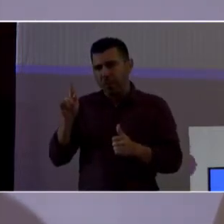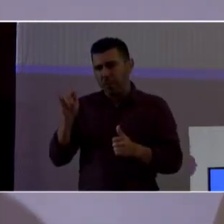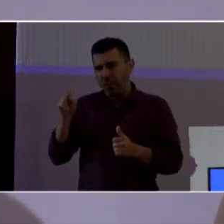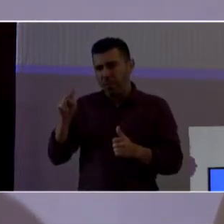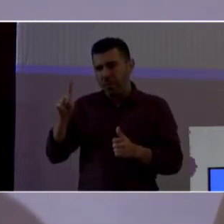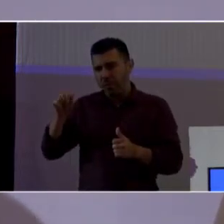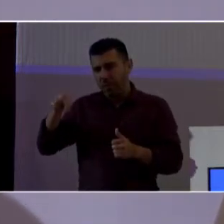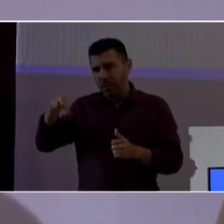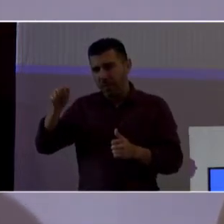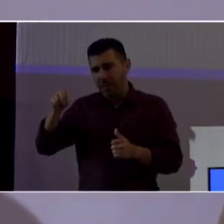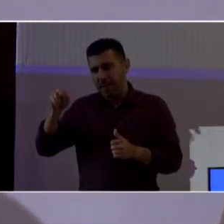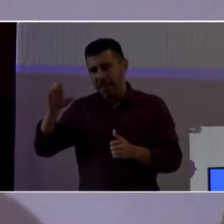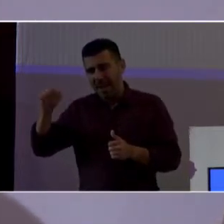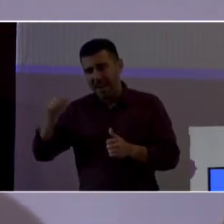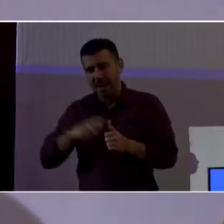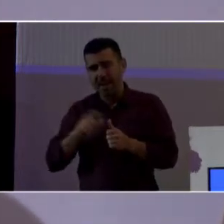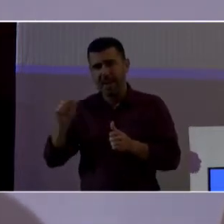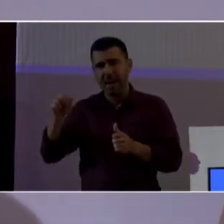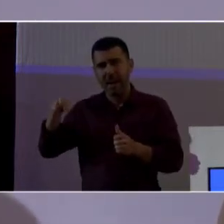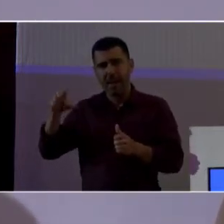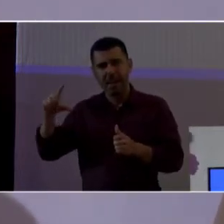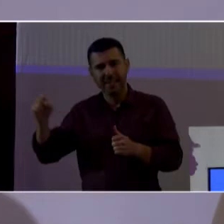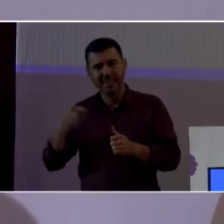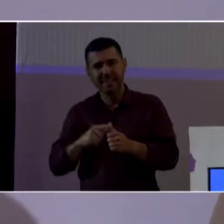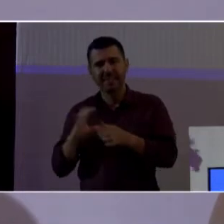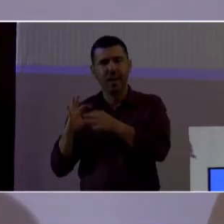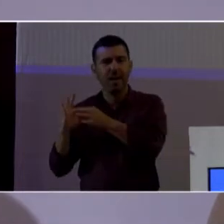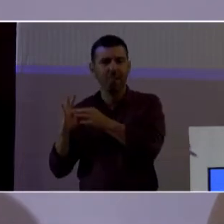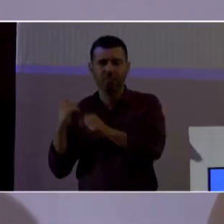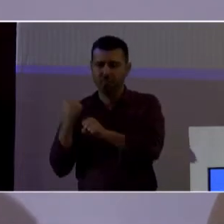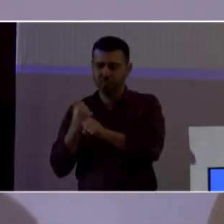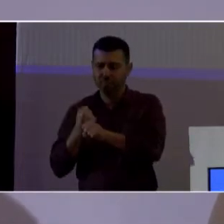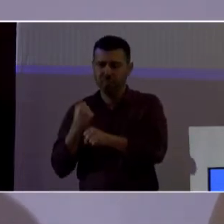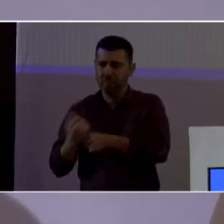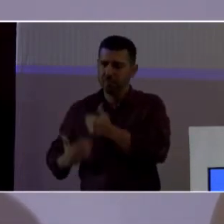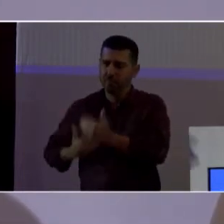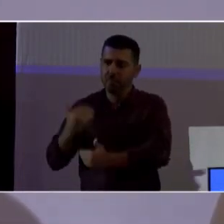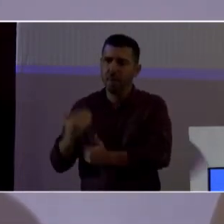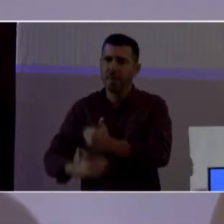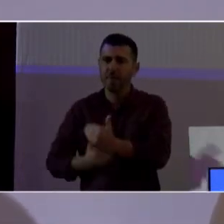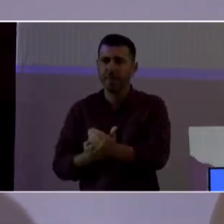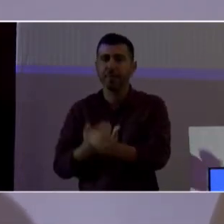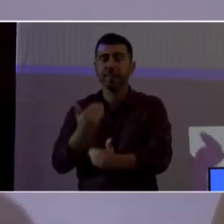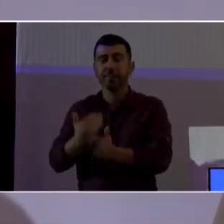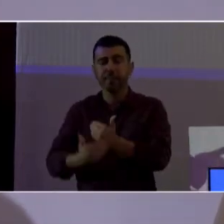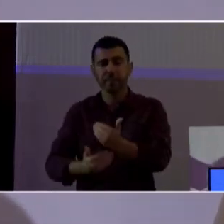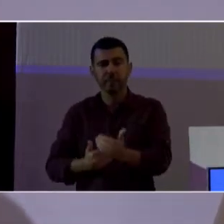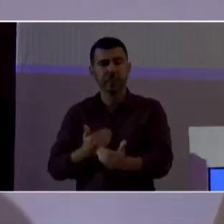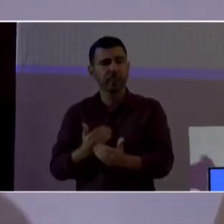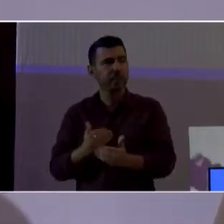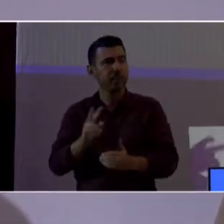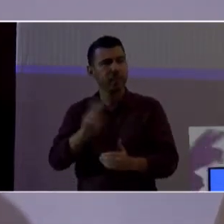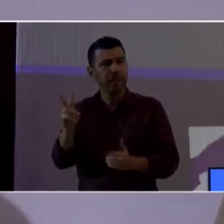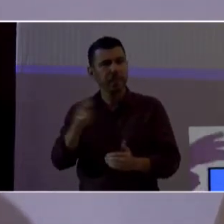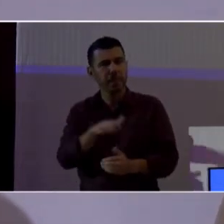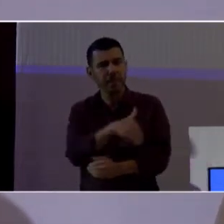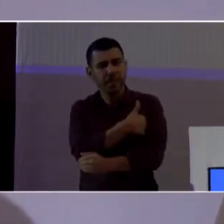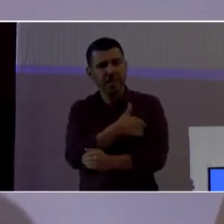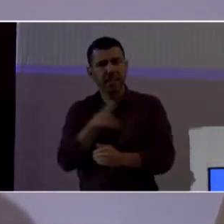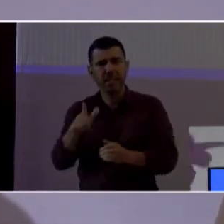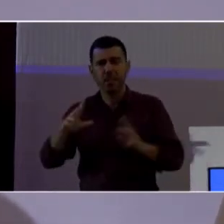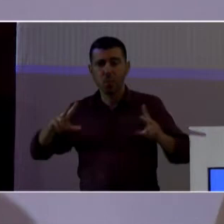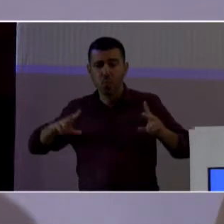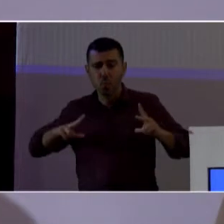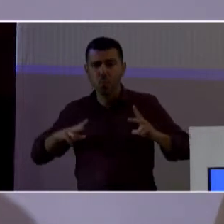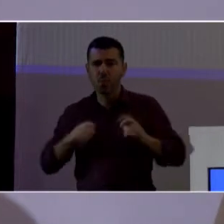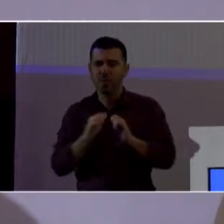otros, con APC hemos venido trabajando también con el Viceministerio del Turismo en poder proyectar el tema